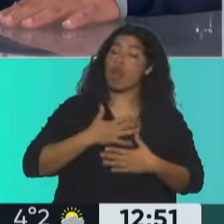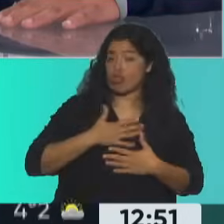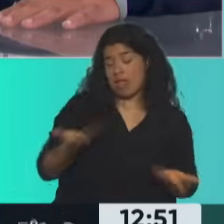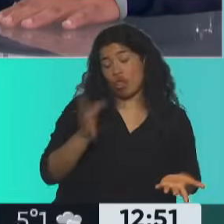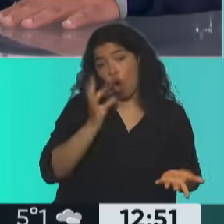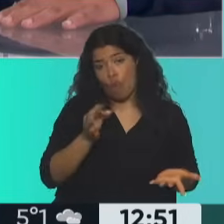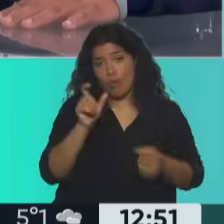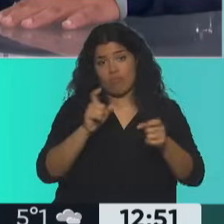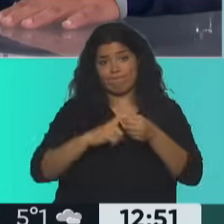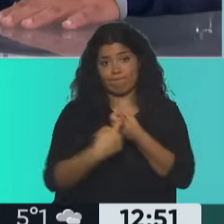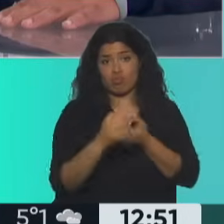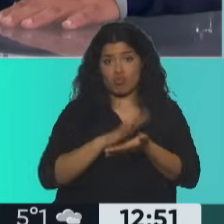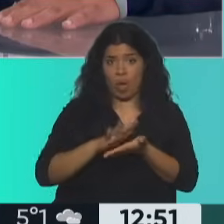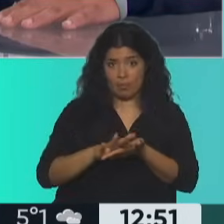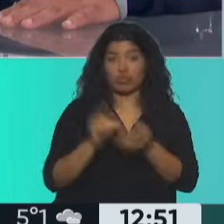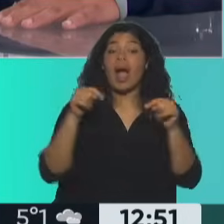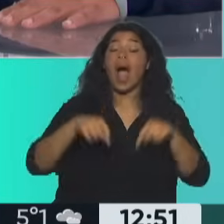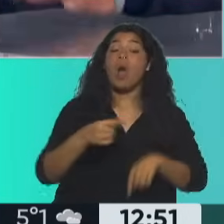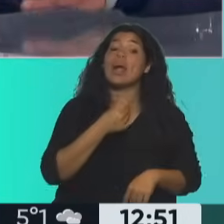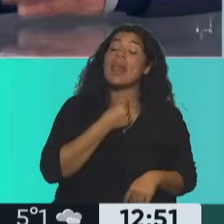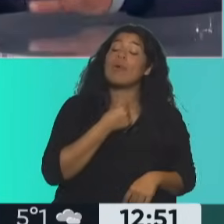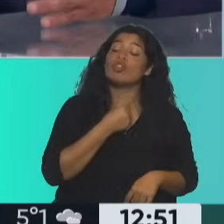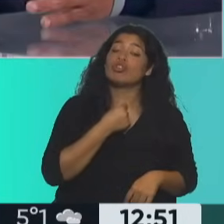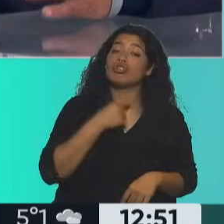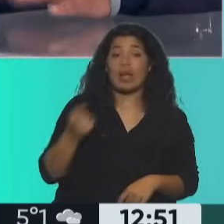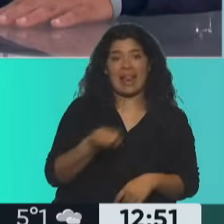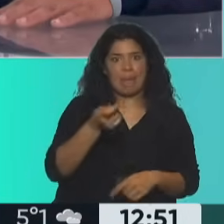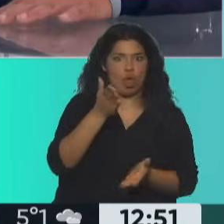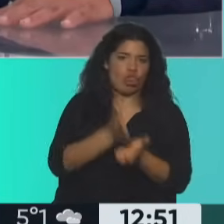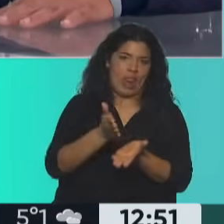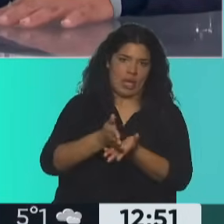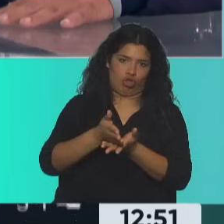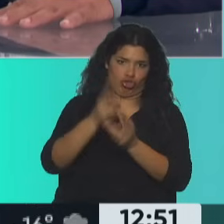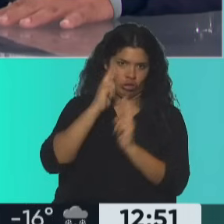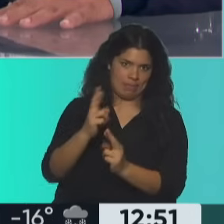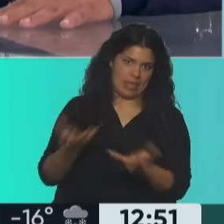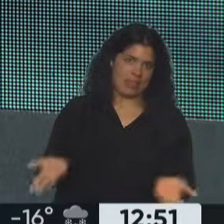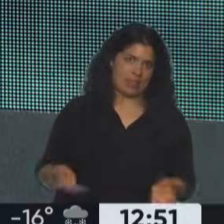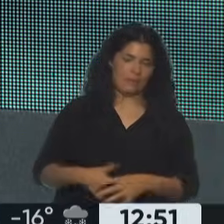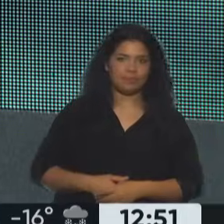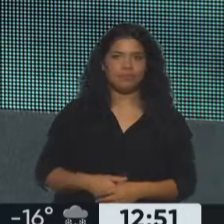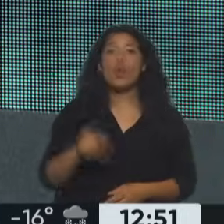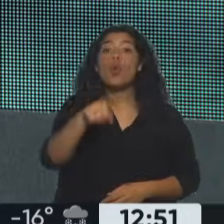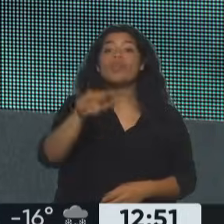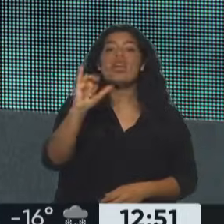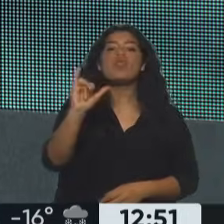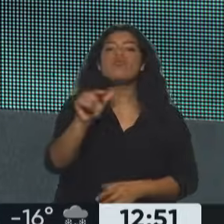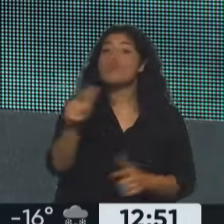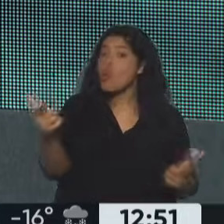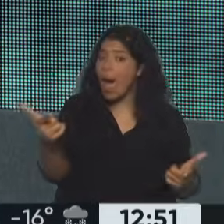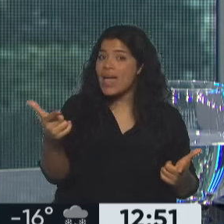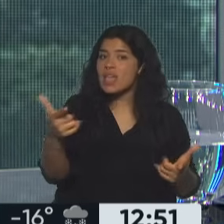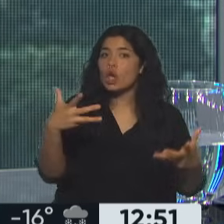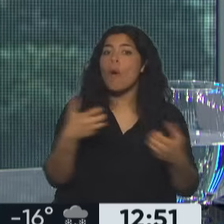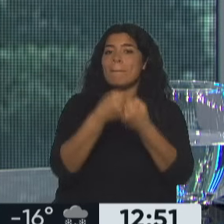gremio ahora queremos un un gremio con derechos digo por ejemplo Mariano ustedes no tienen un convenio colectivo como si lo tienen